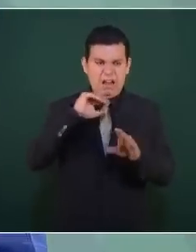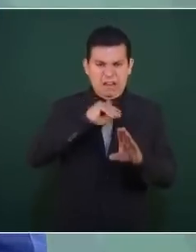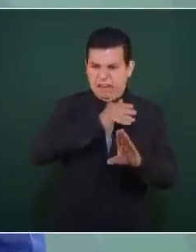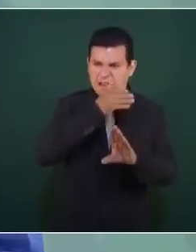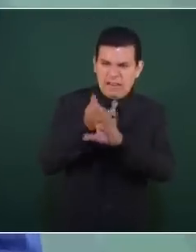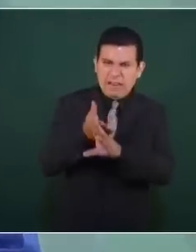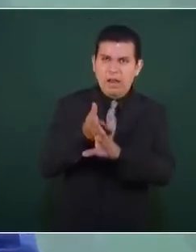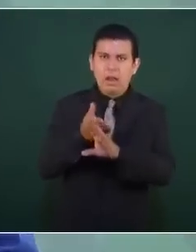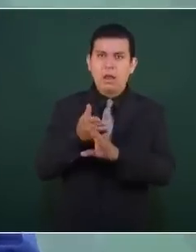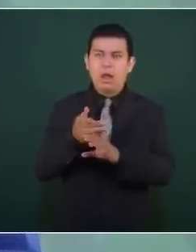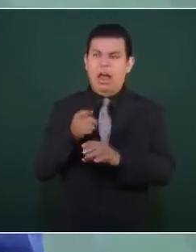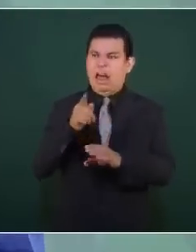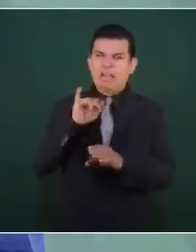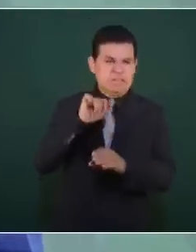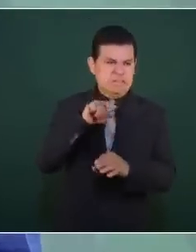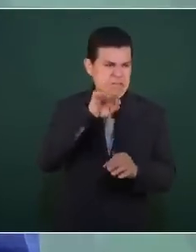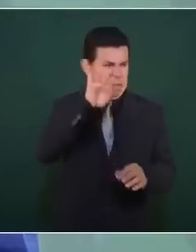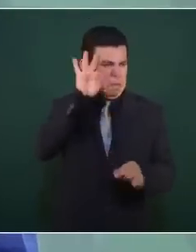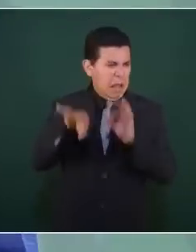de lavado de dinero